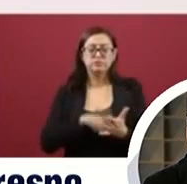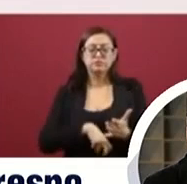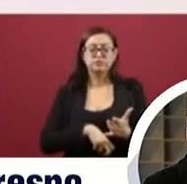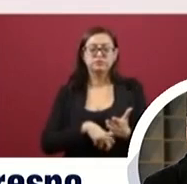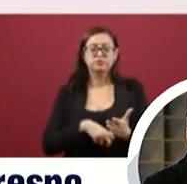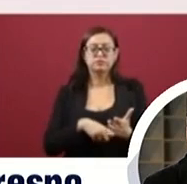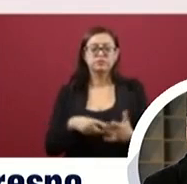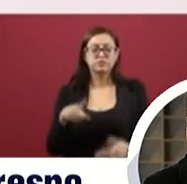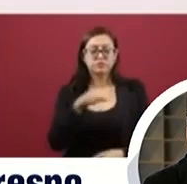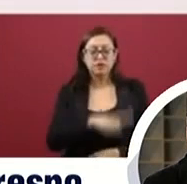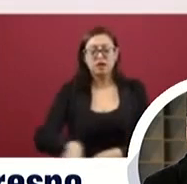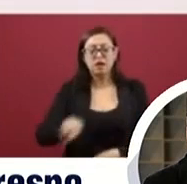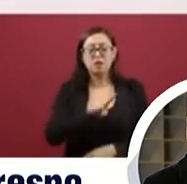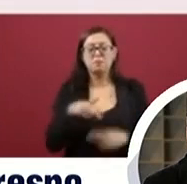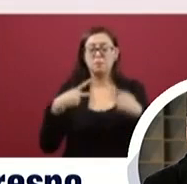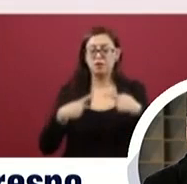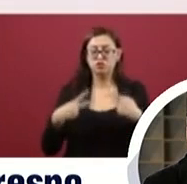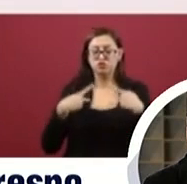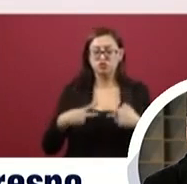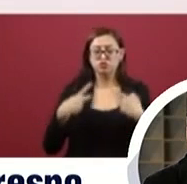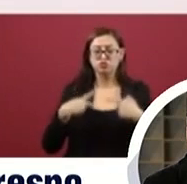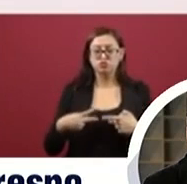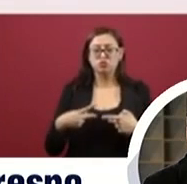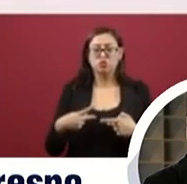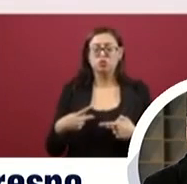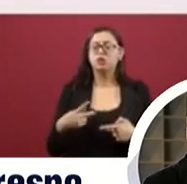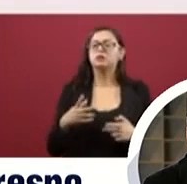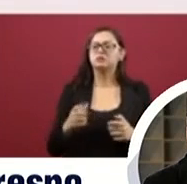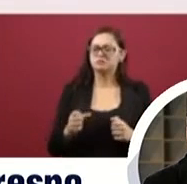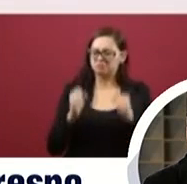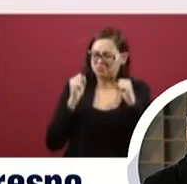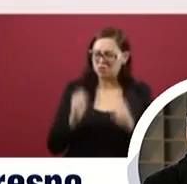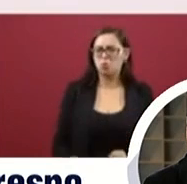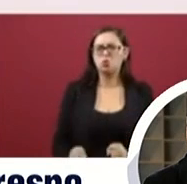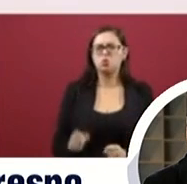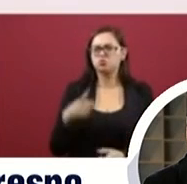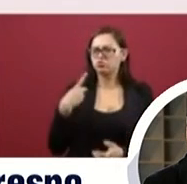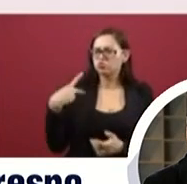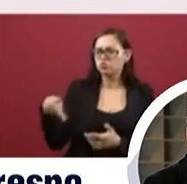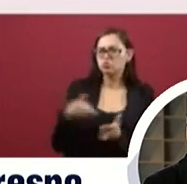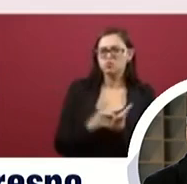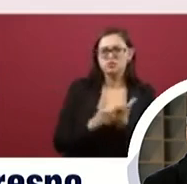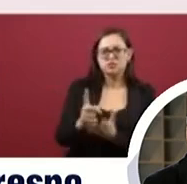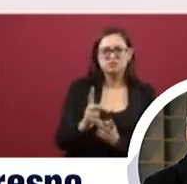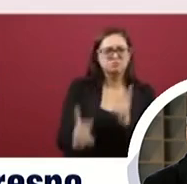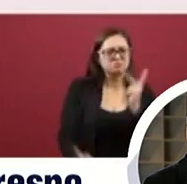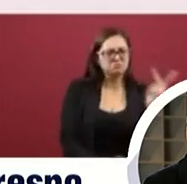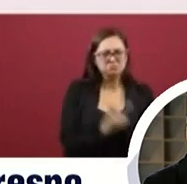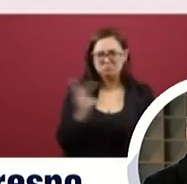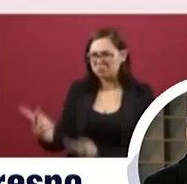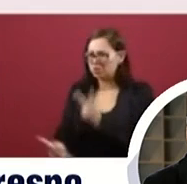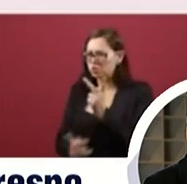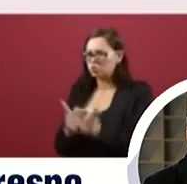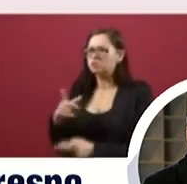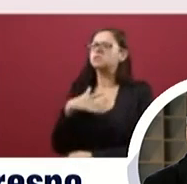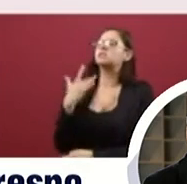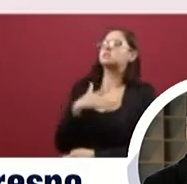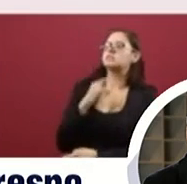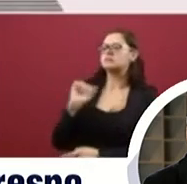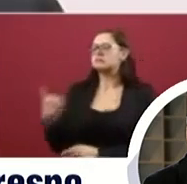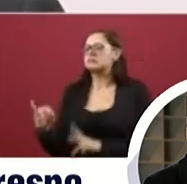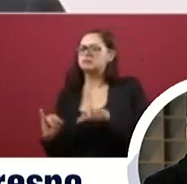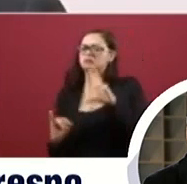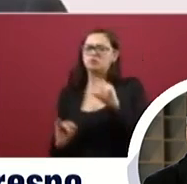funcionando, la estrategia de López Obrador o no, pero no por ahora, ¿no? En ese sentido, pero qué bueno que reconozca que las